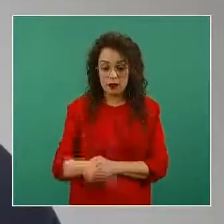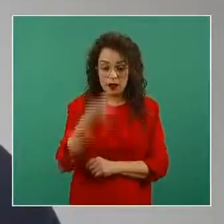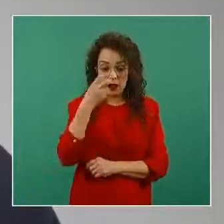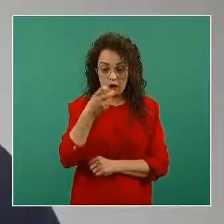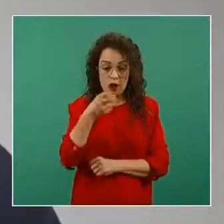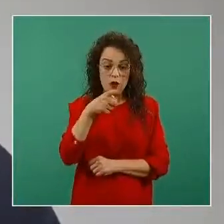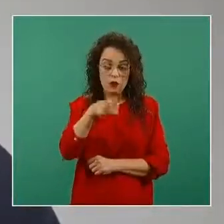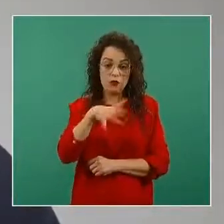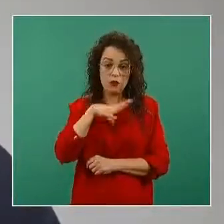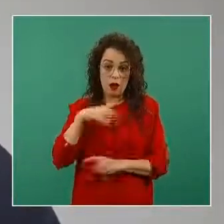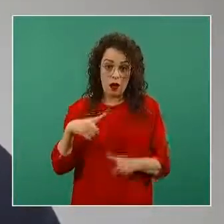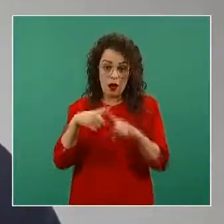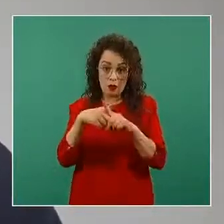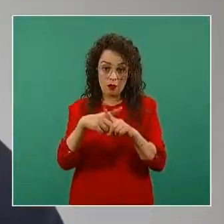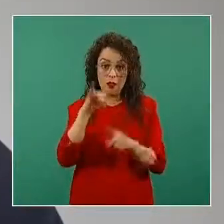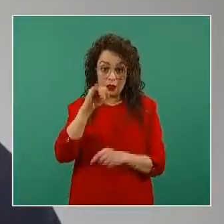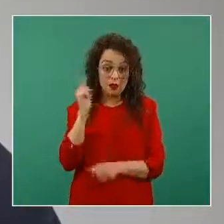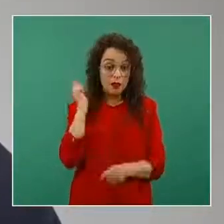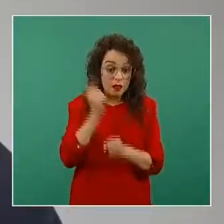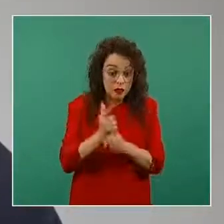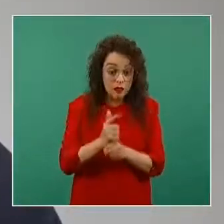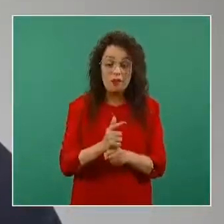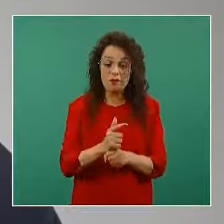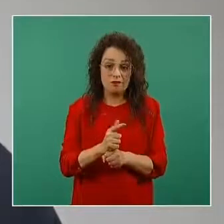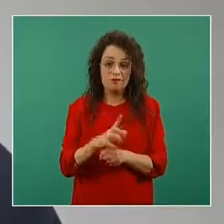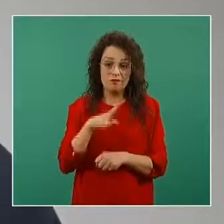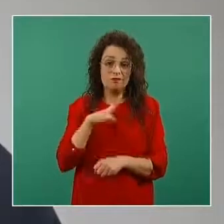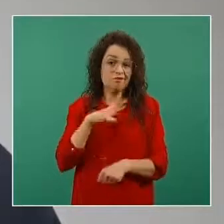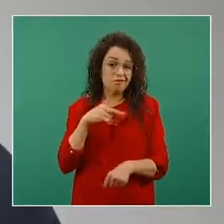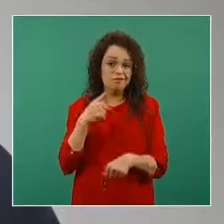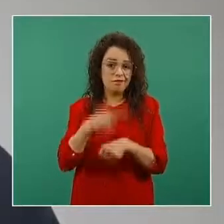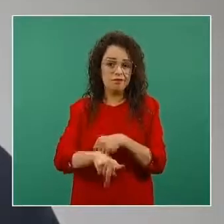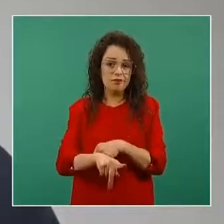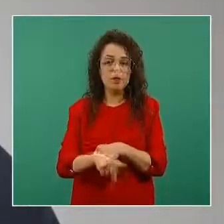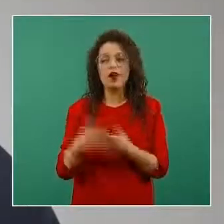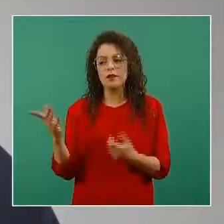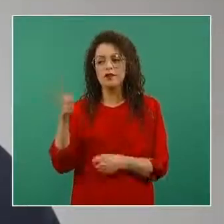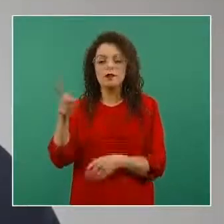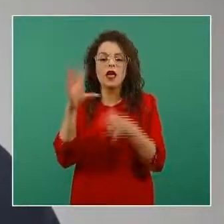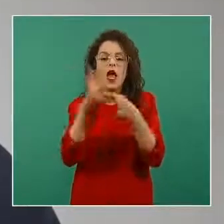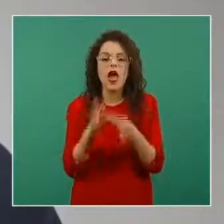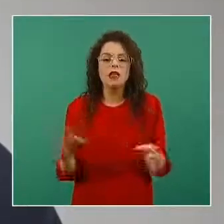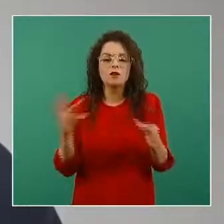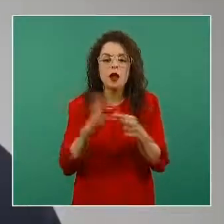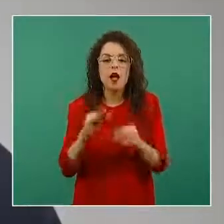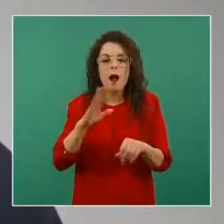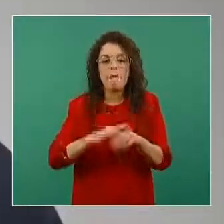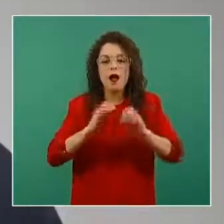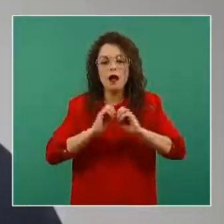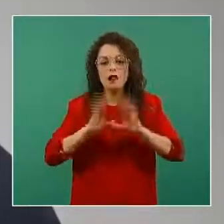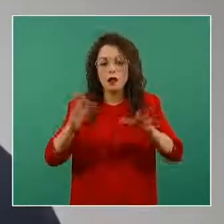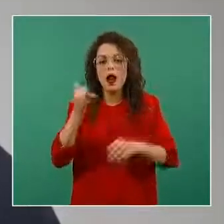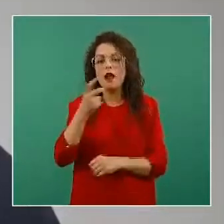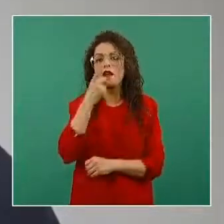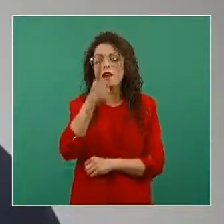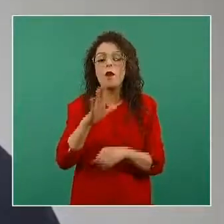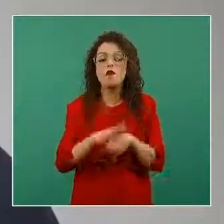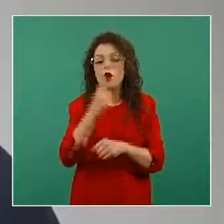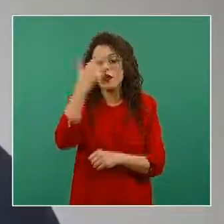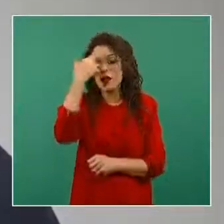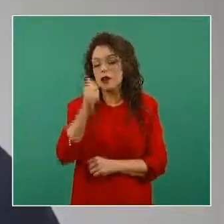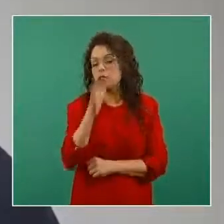ese momento se identifica el riesgo, de seguro le explicarán y le dirán por qué no puede ser vacunado. Pero la